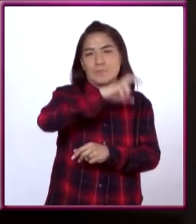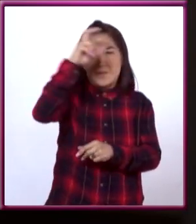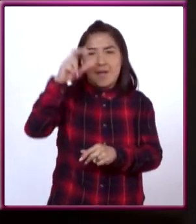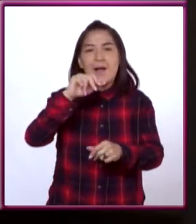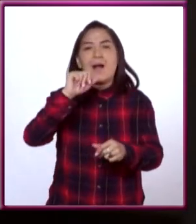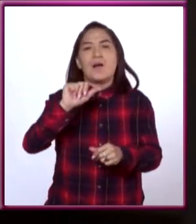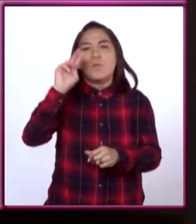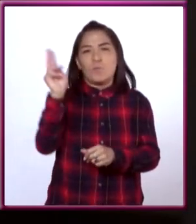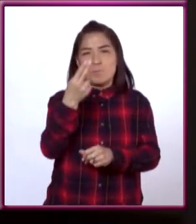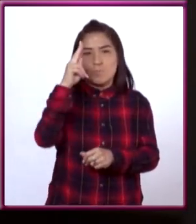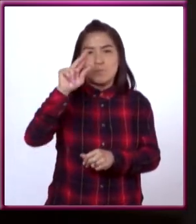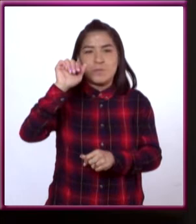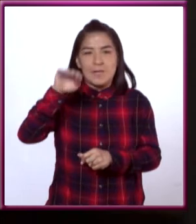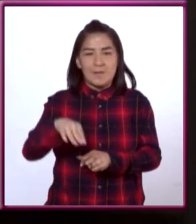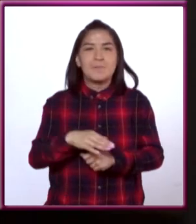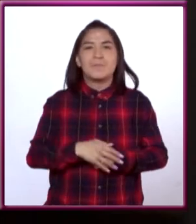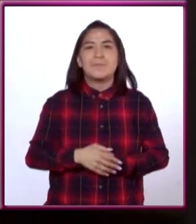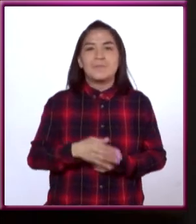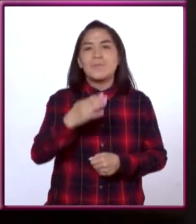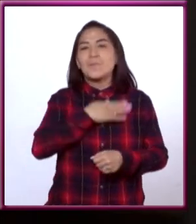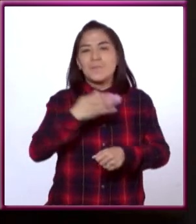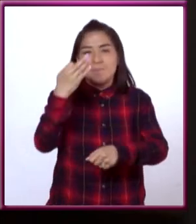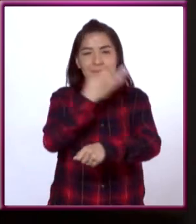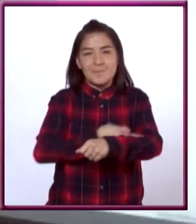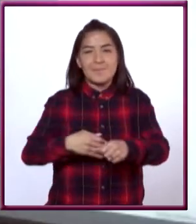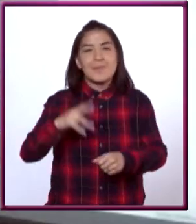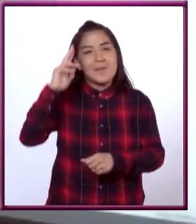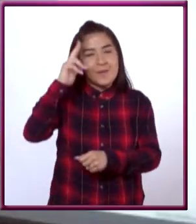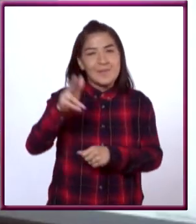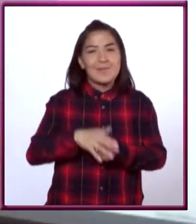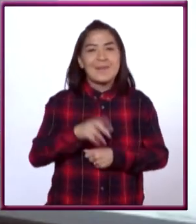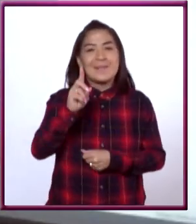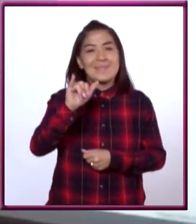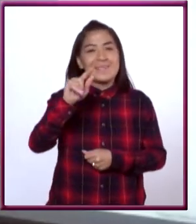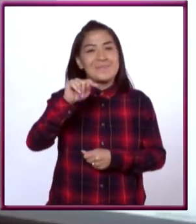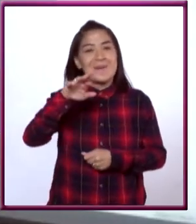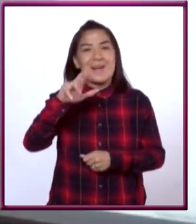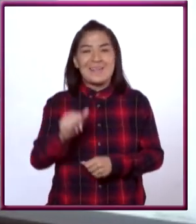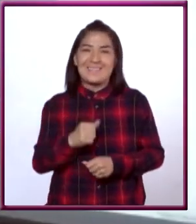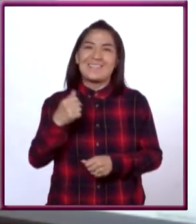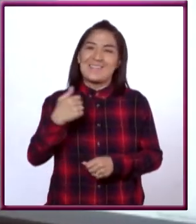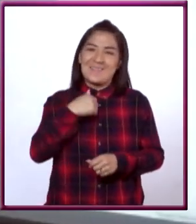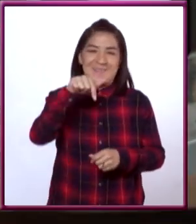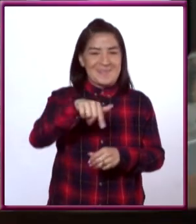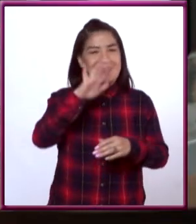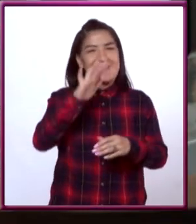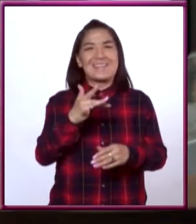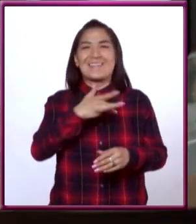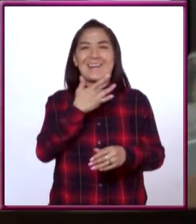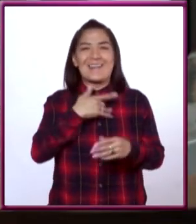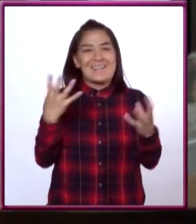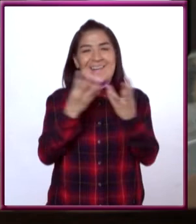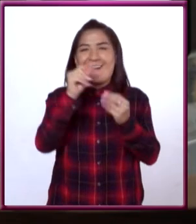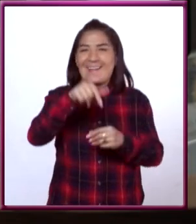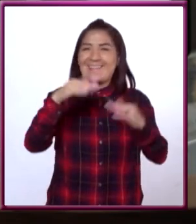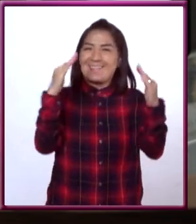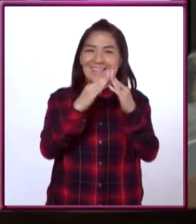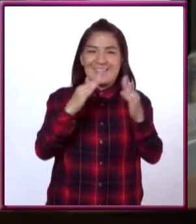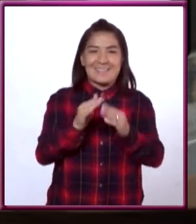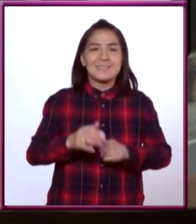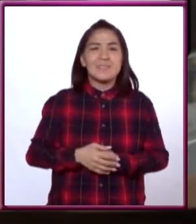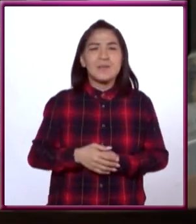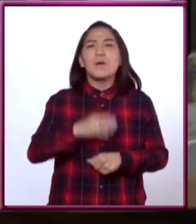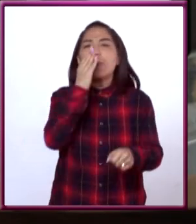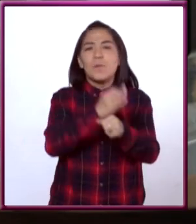Astronomía de la UNAM. ¿Qué tal, Alejandro? Buenas tardes. Hola, Ditmara, ya me siento de casa. Totalmente.